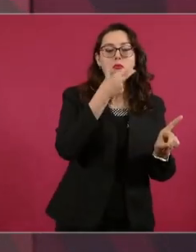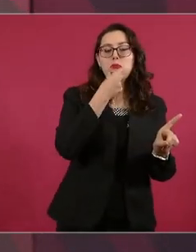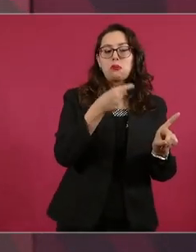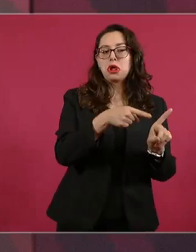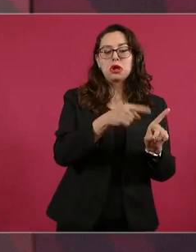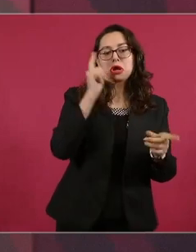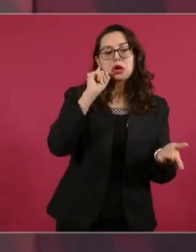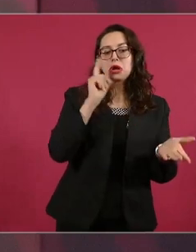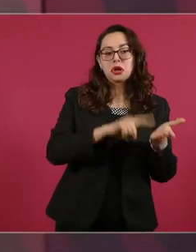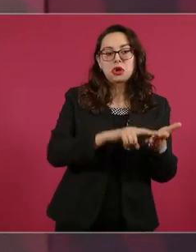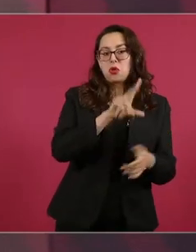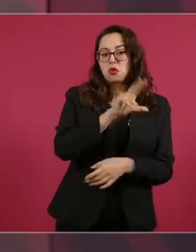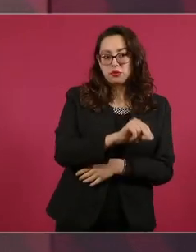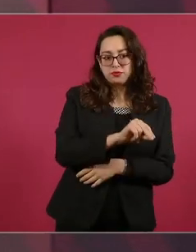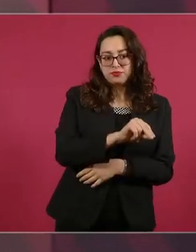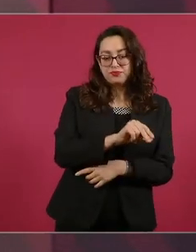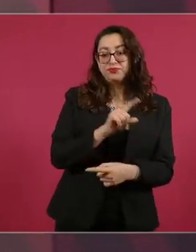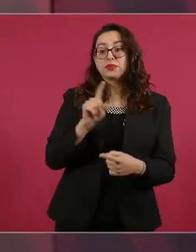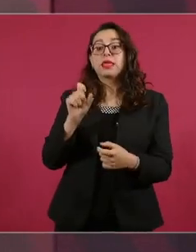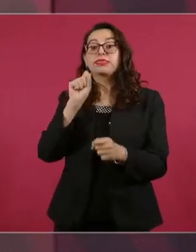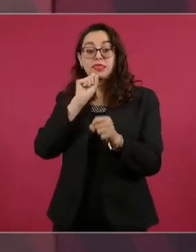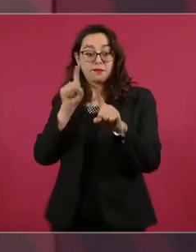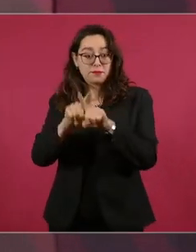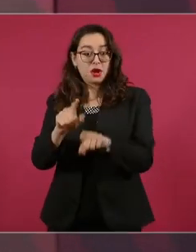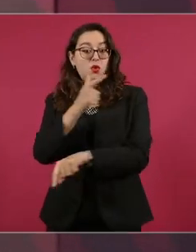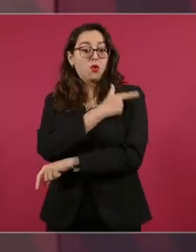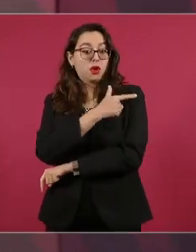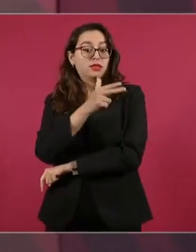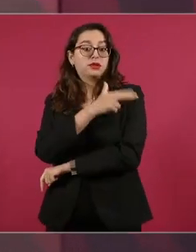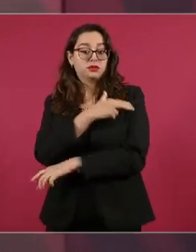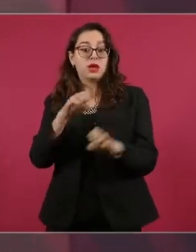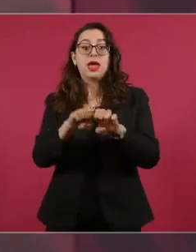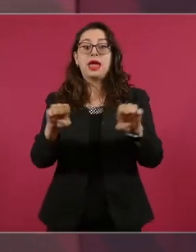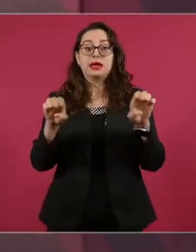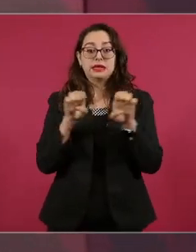también de la Guardia Nacional. Hay un equipo